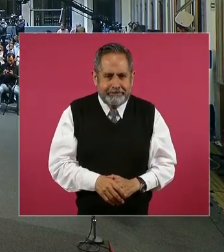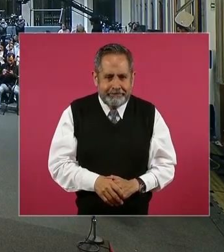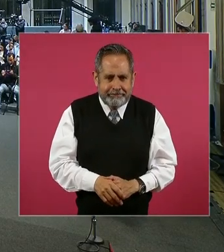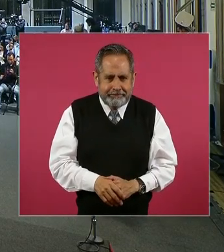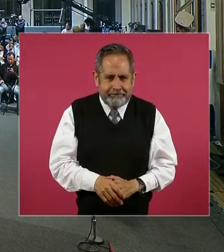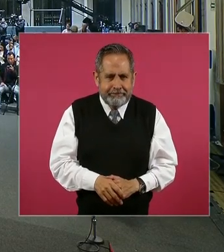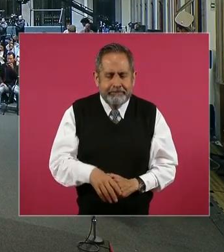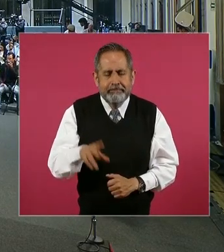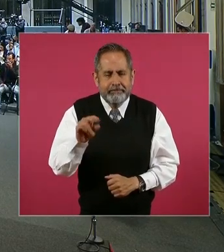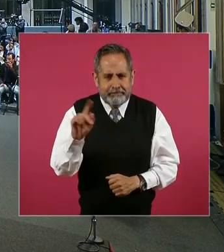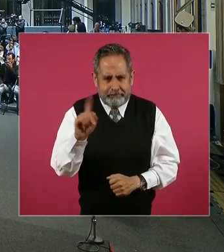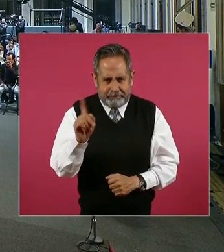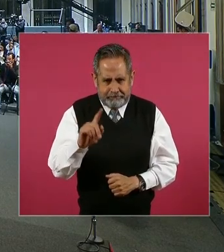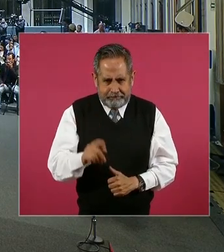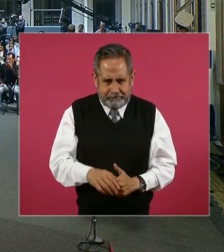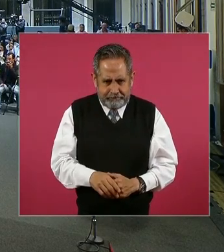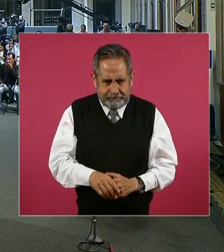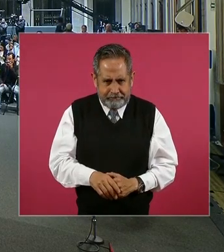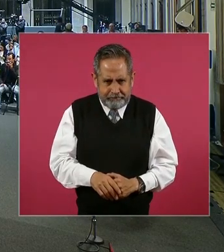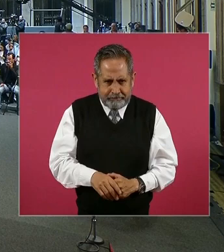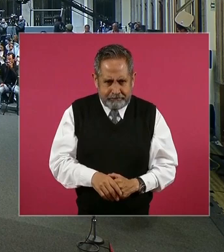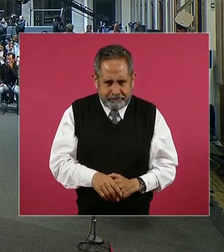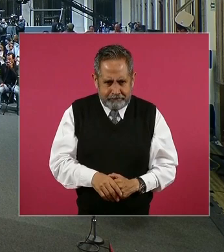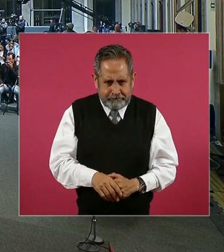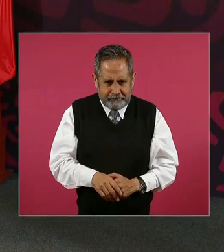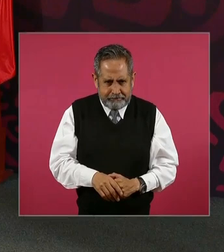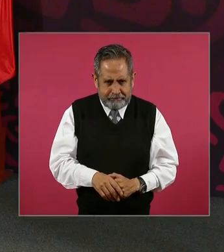no no pero